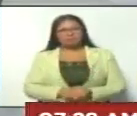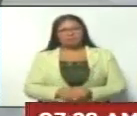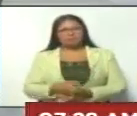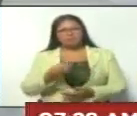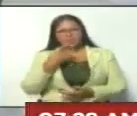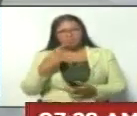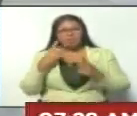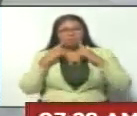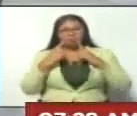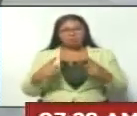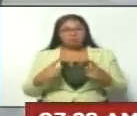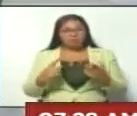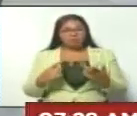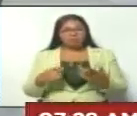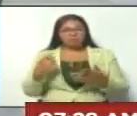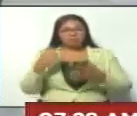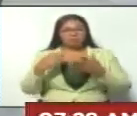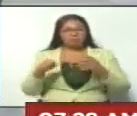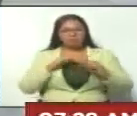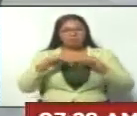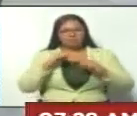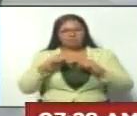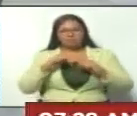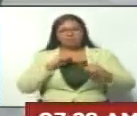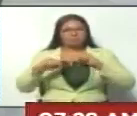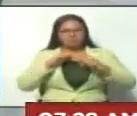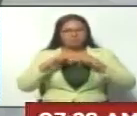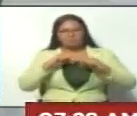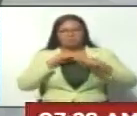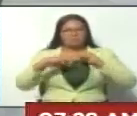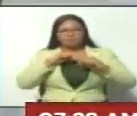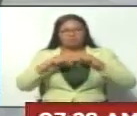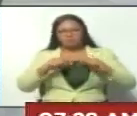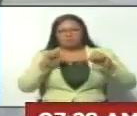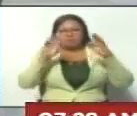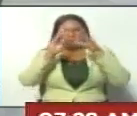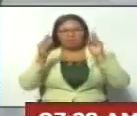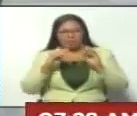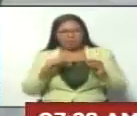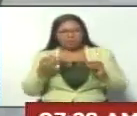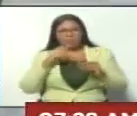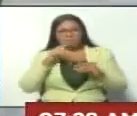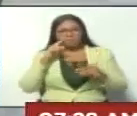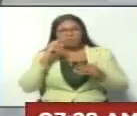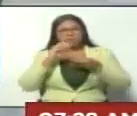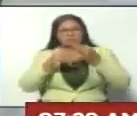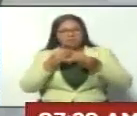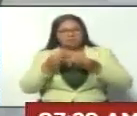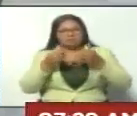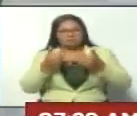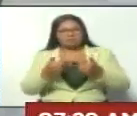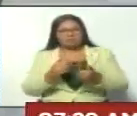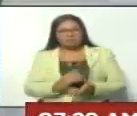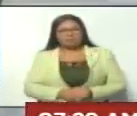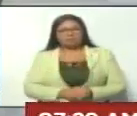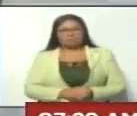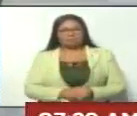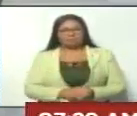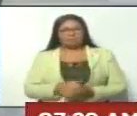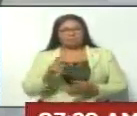una autopista existe una vibración, y esa vibración es una escultura que si bien está muy bien hecha, pero pasaron